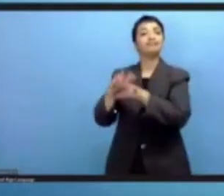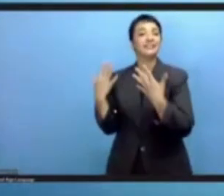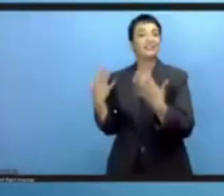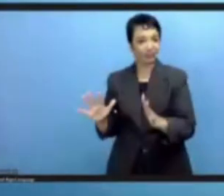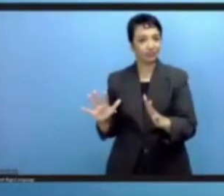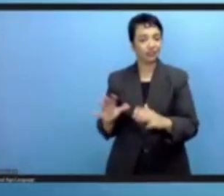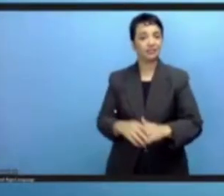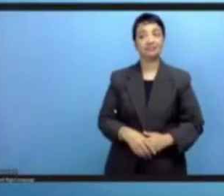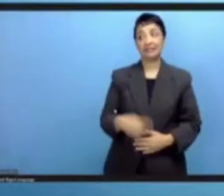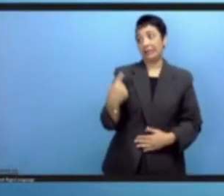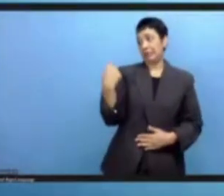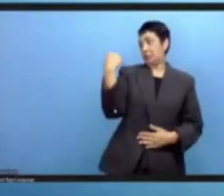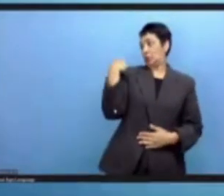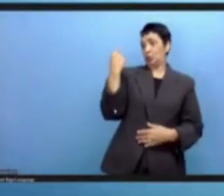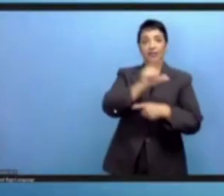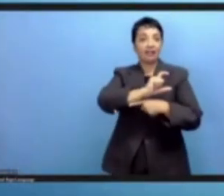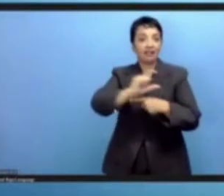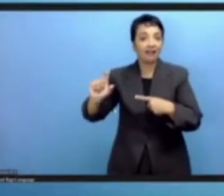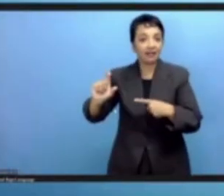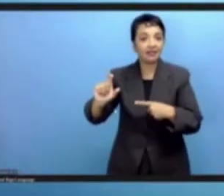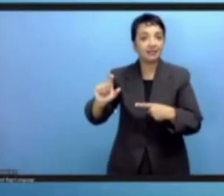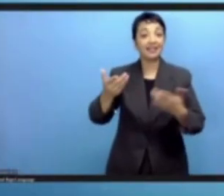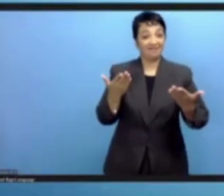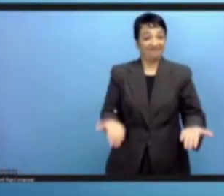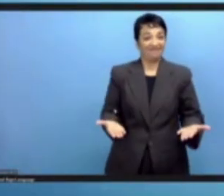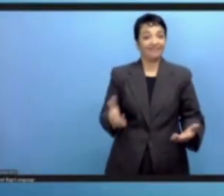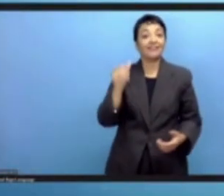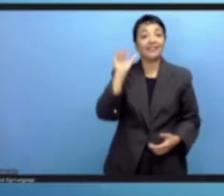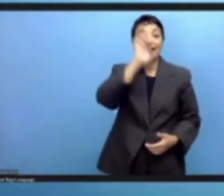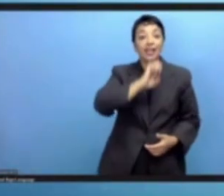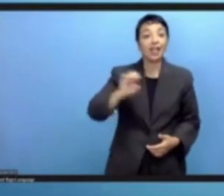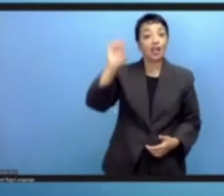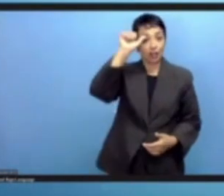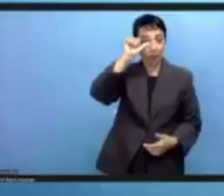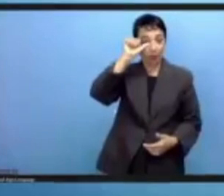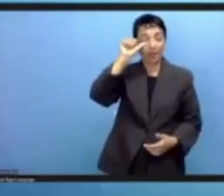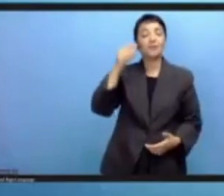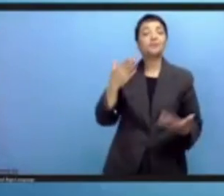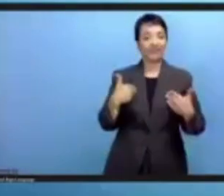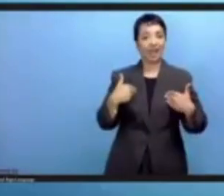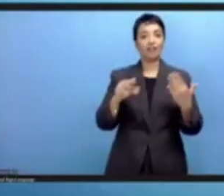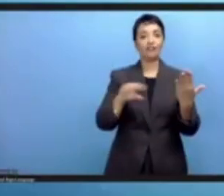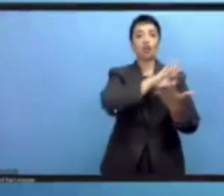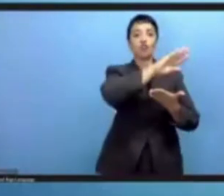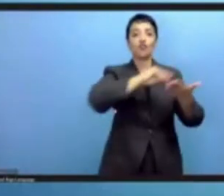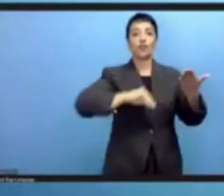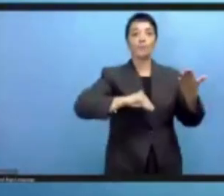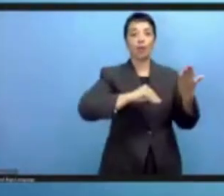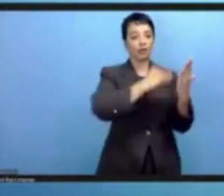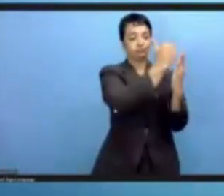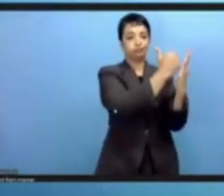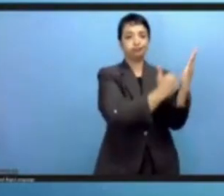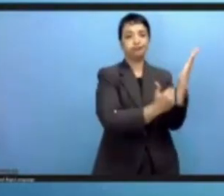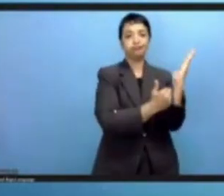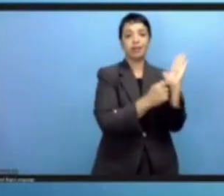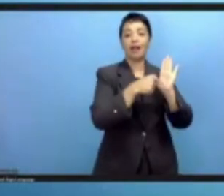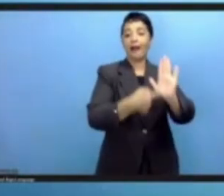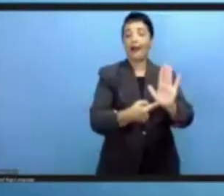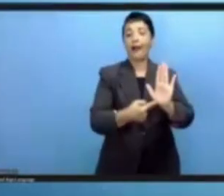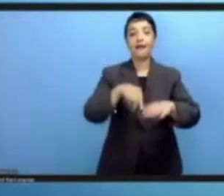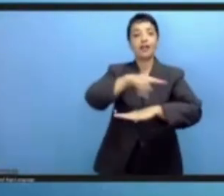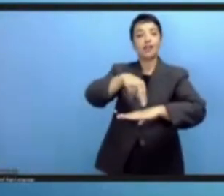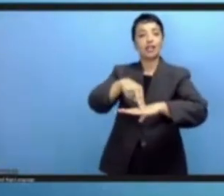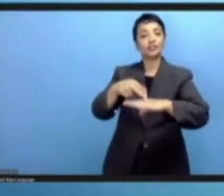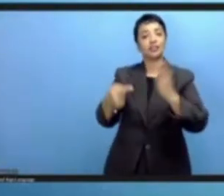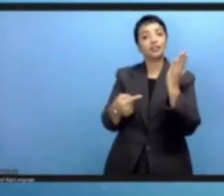africanos de hecho la semana pasada Etiopía público su informe